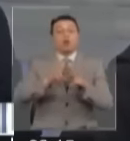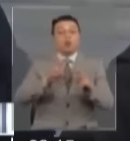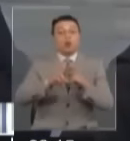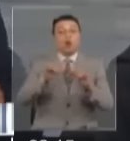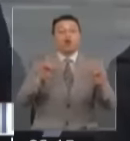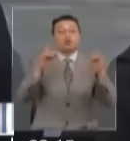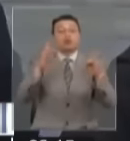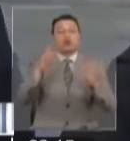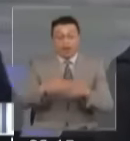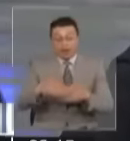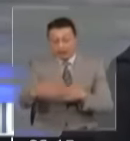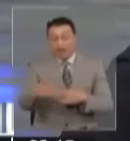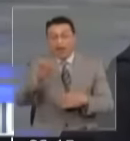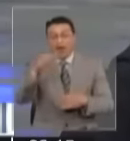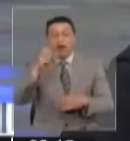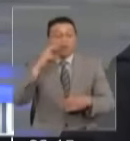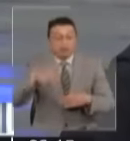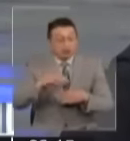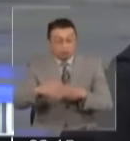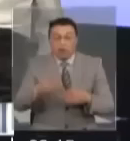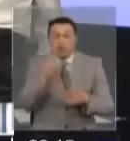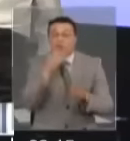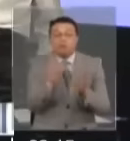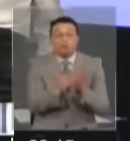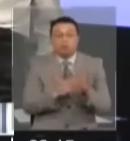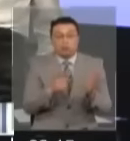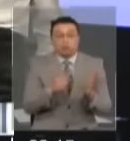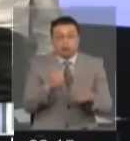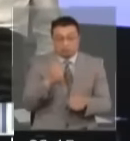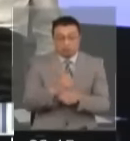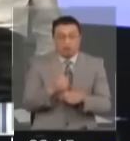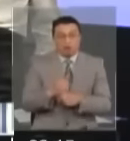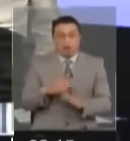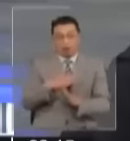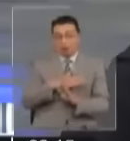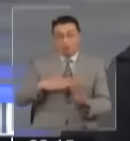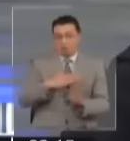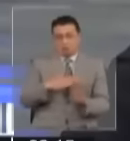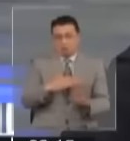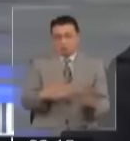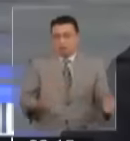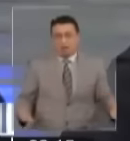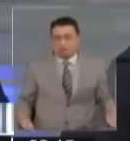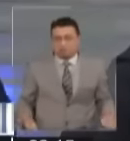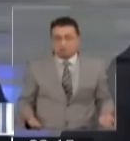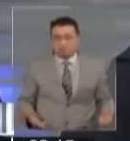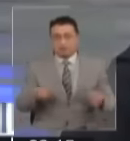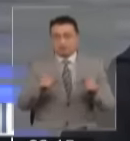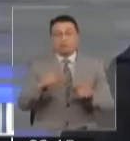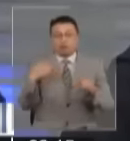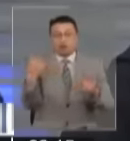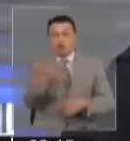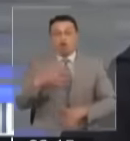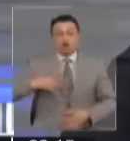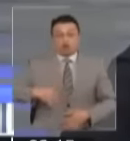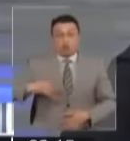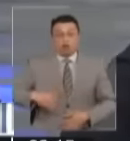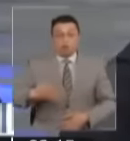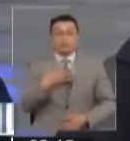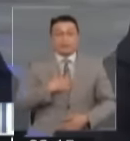los antejardines. Por tanto, estamos haciendo la mitad de la pega. La mitad de la pega en circunstancias que la ciudadanía quiere